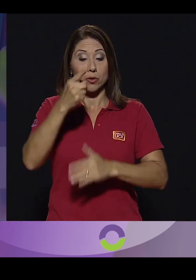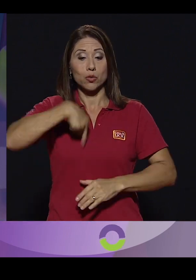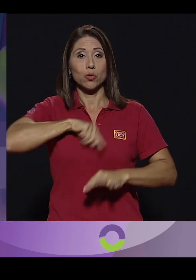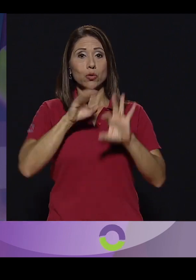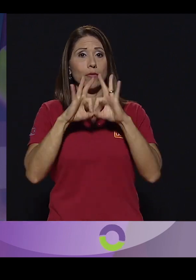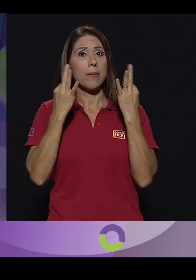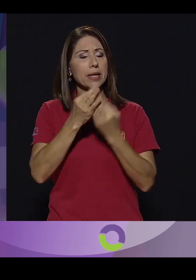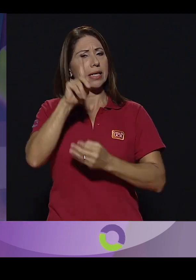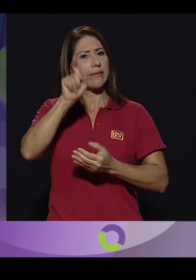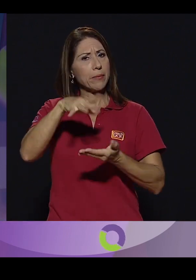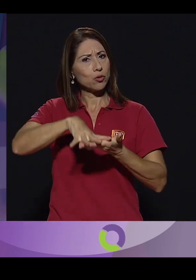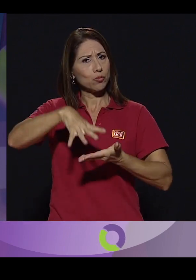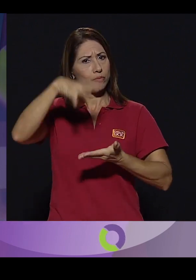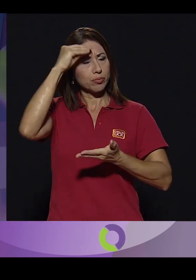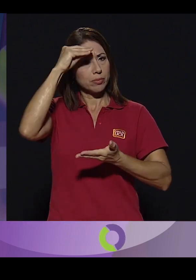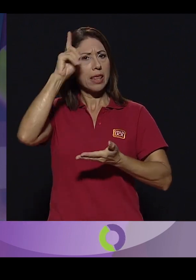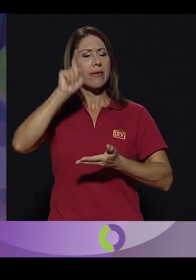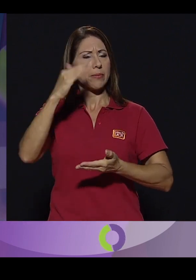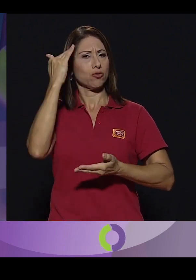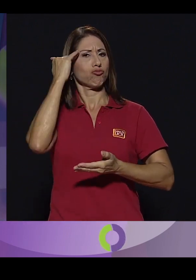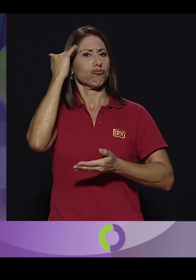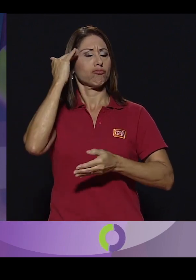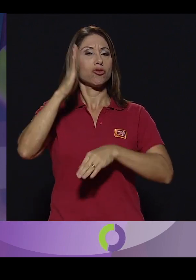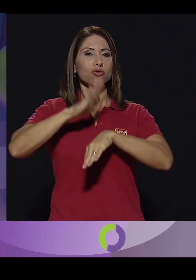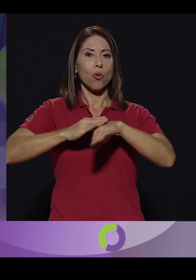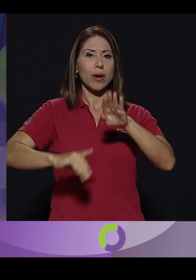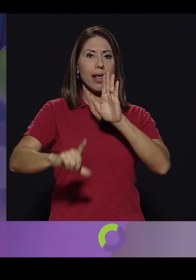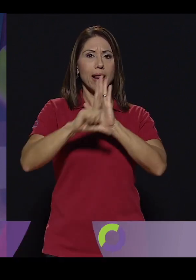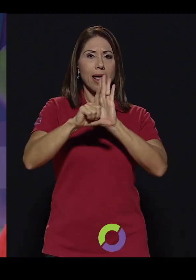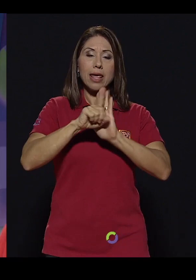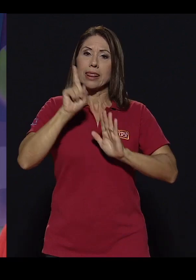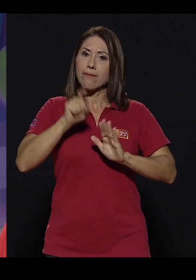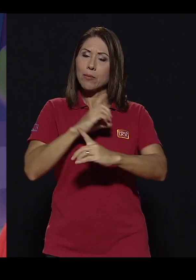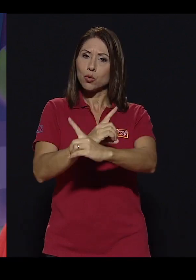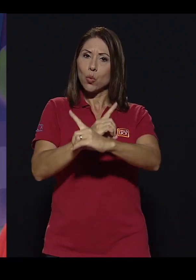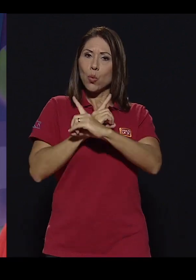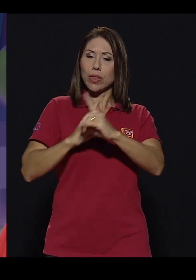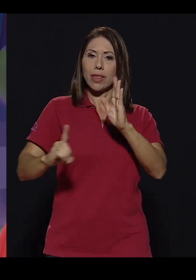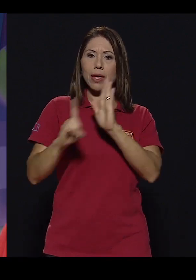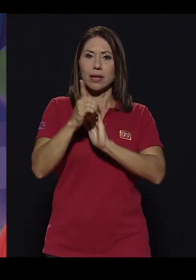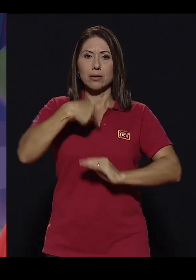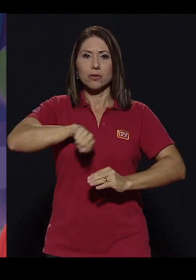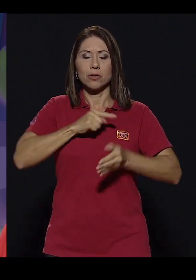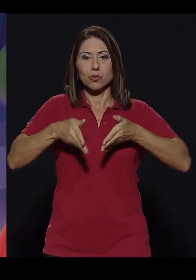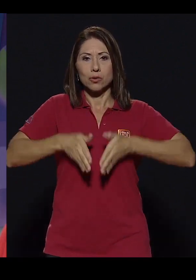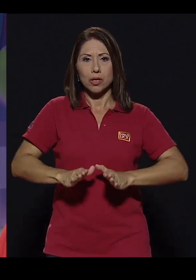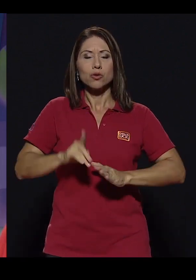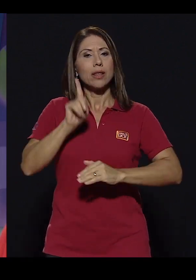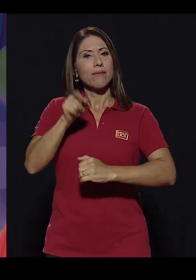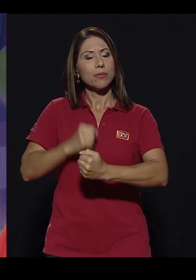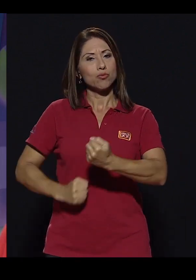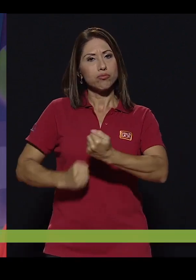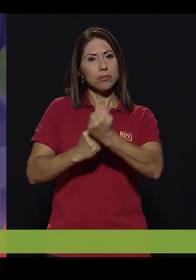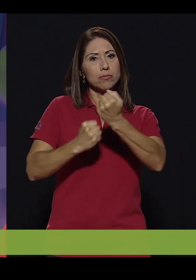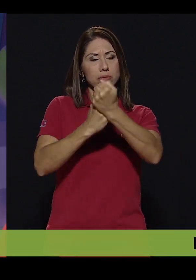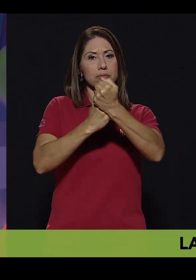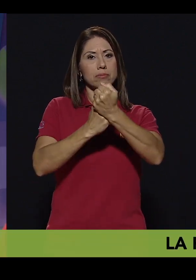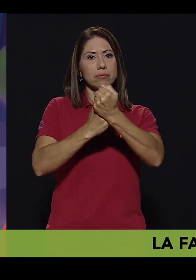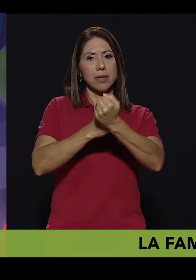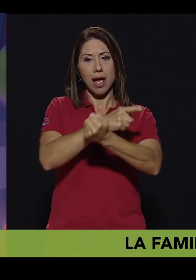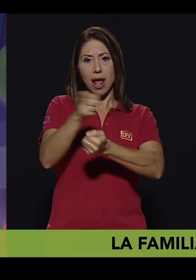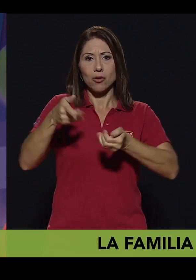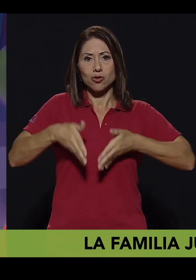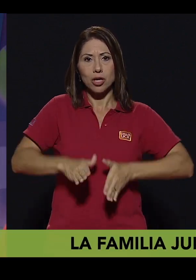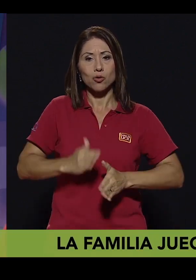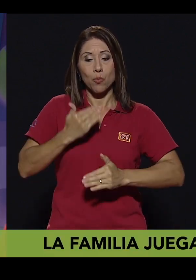educarnos tenemos que conocer sobre la legislación tenemos que abogar por los derechos de nuestros hijos y tenemos que apoyar a nuestros hijos en el